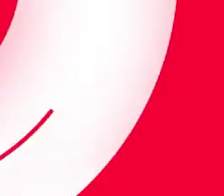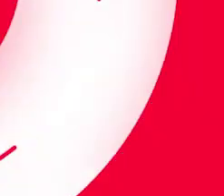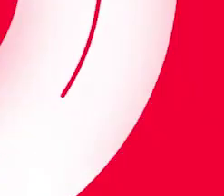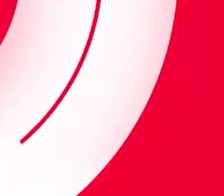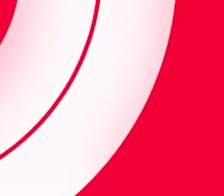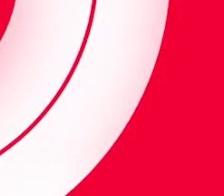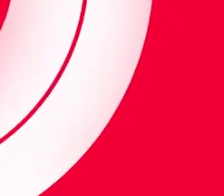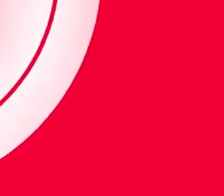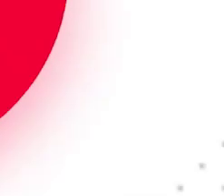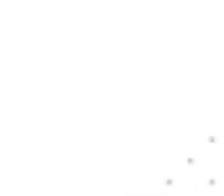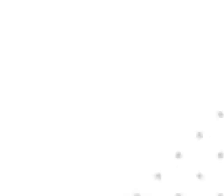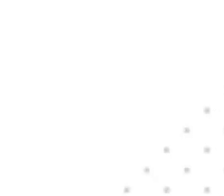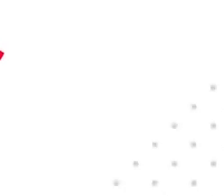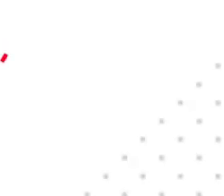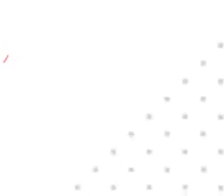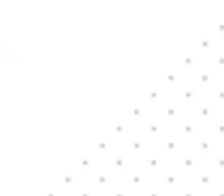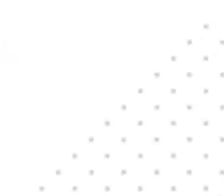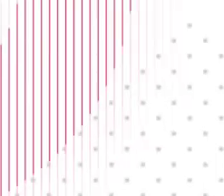trepar?